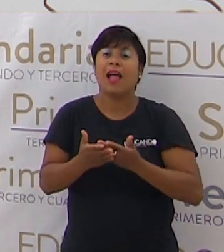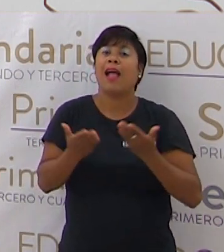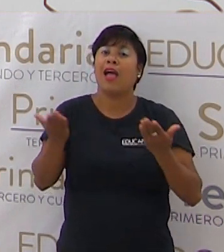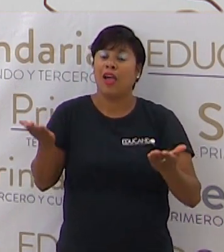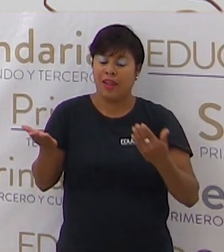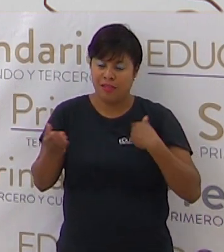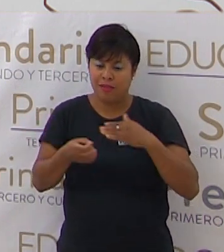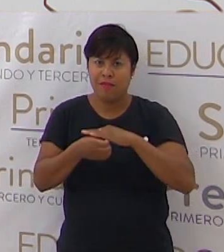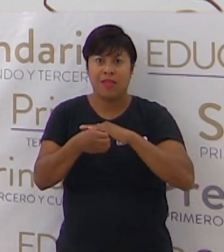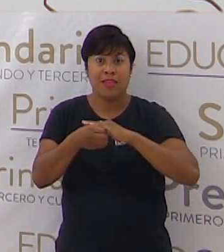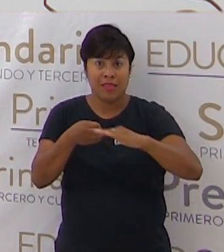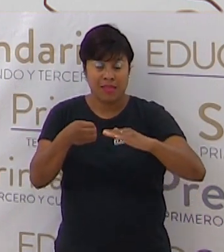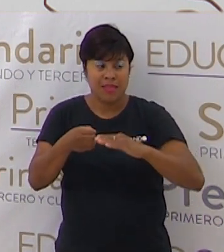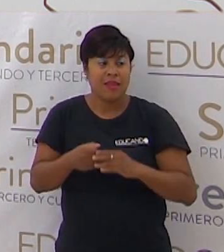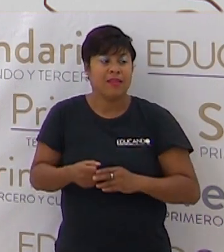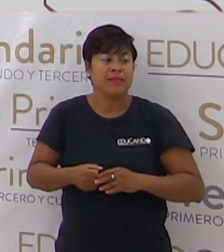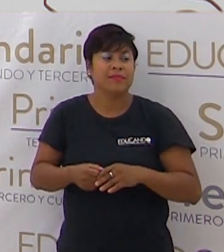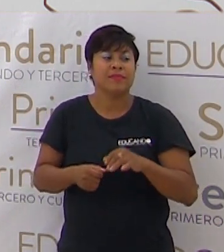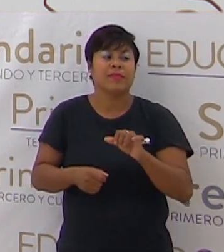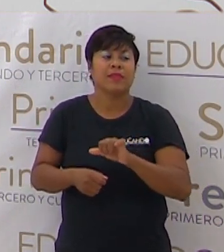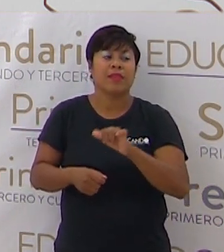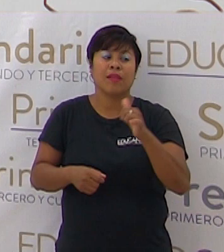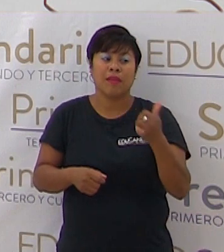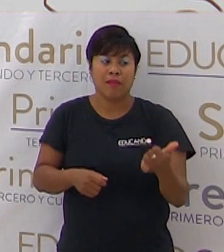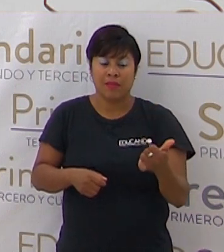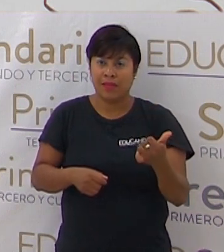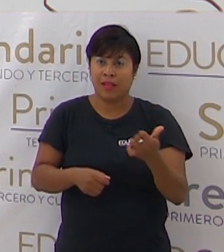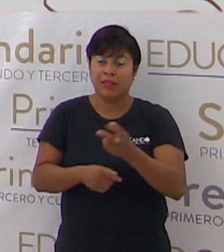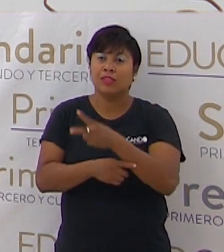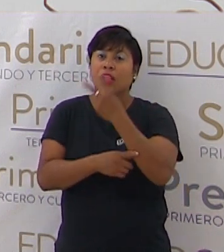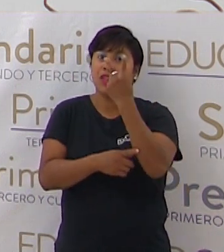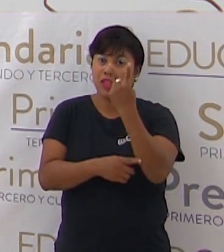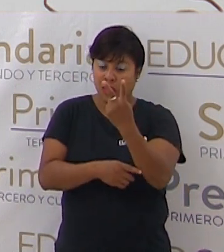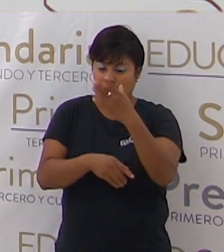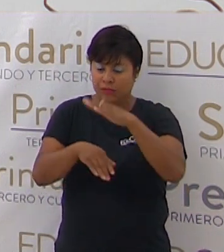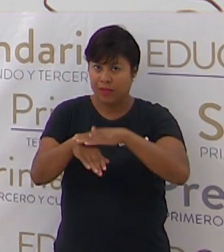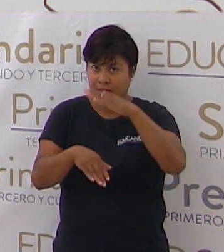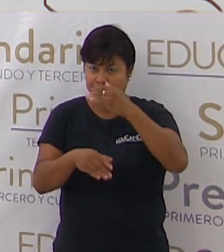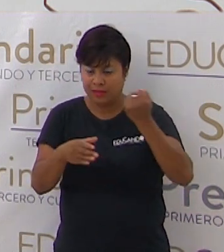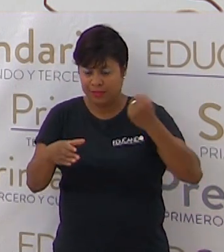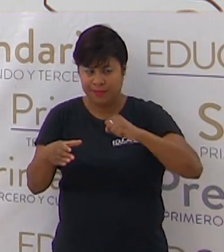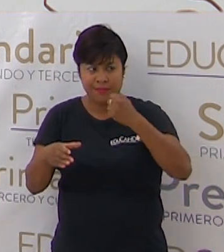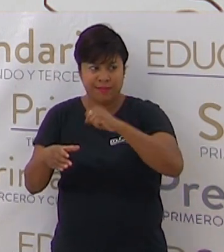voy a llenar otras jarras más.